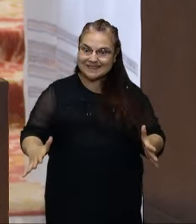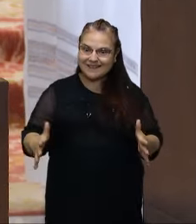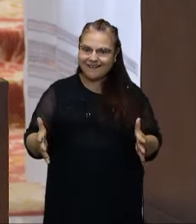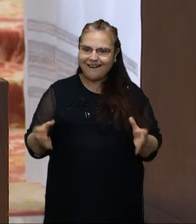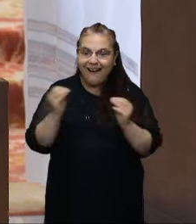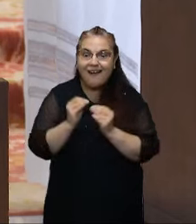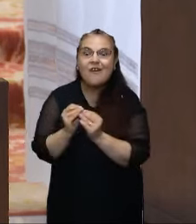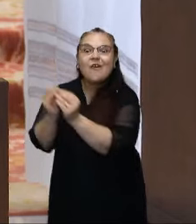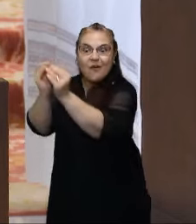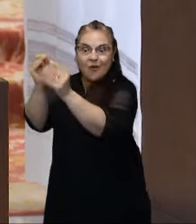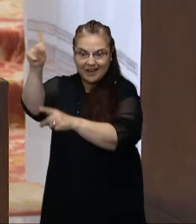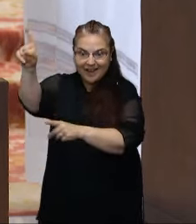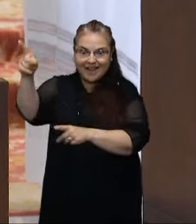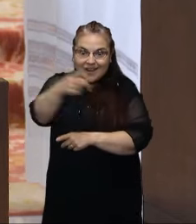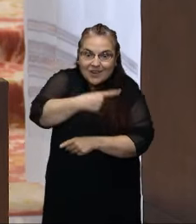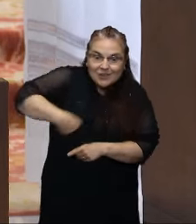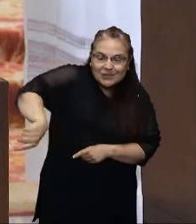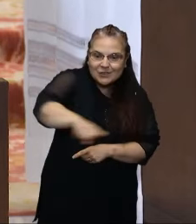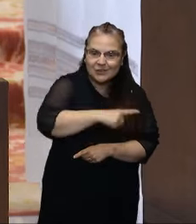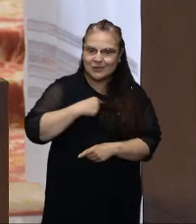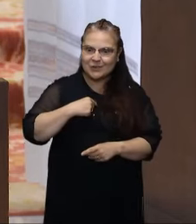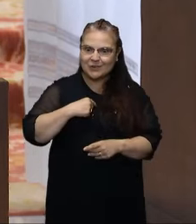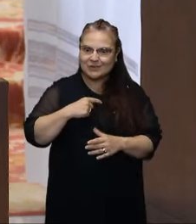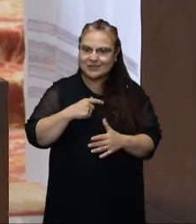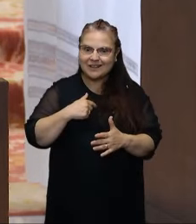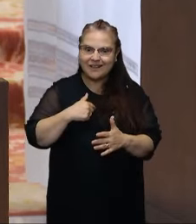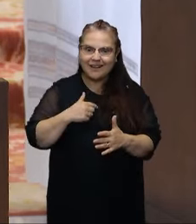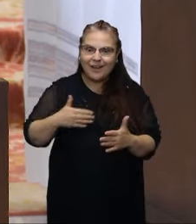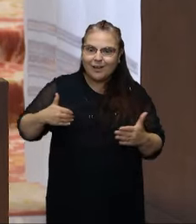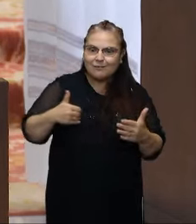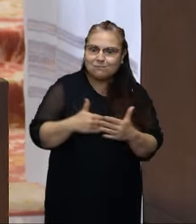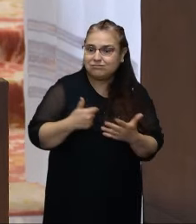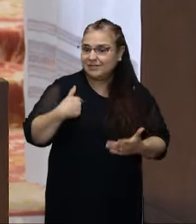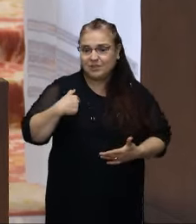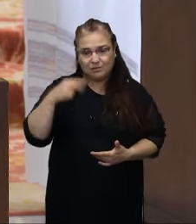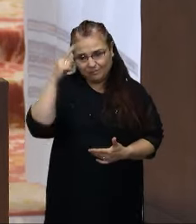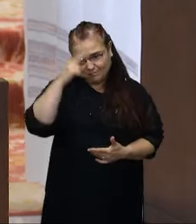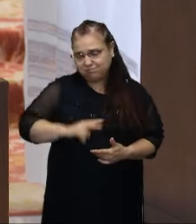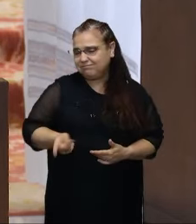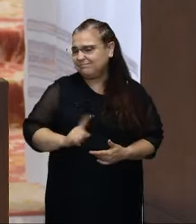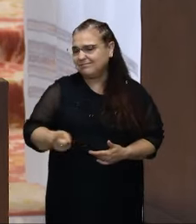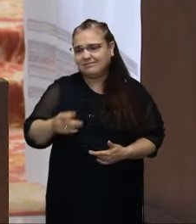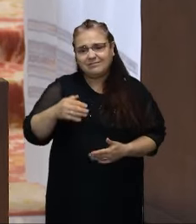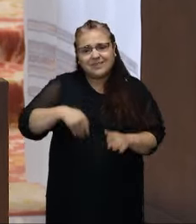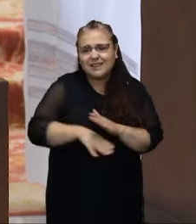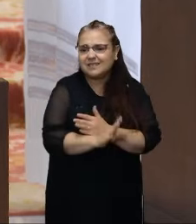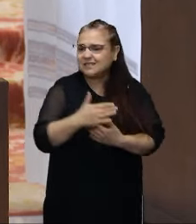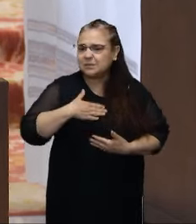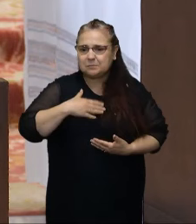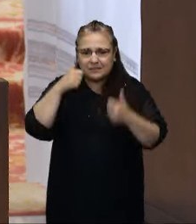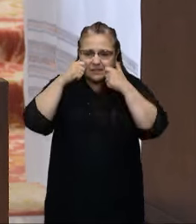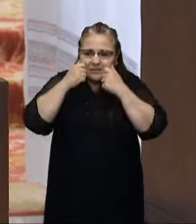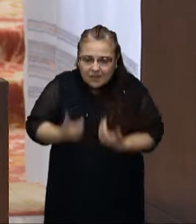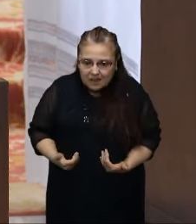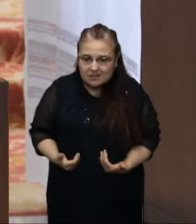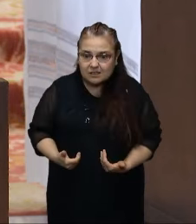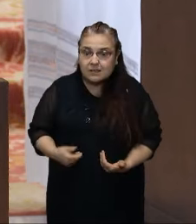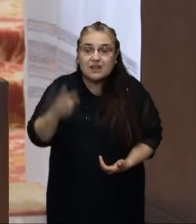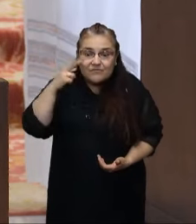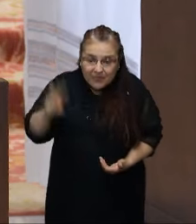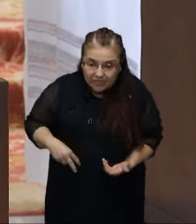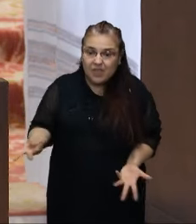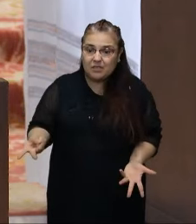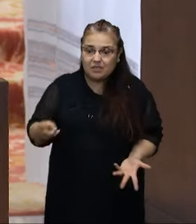él. Nosotros, que dentro de unos momentos vamos a decir, no soy digno de que entres en mi casa, porque es verdad, no